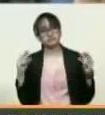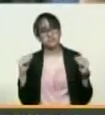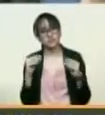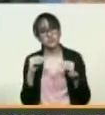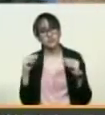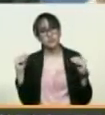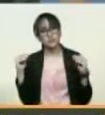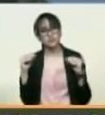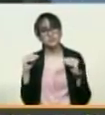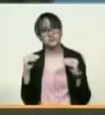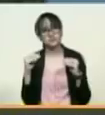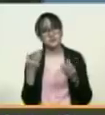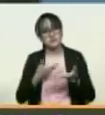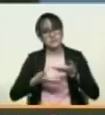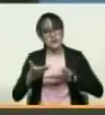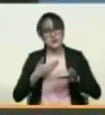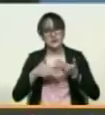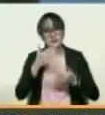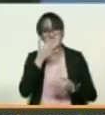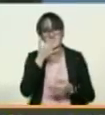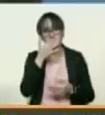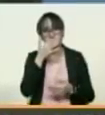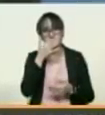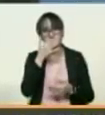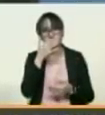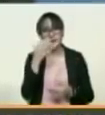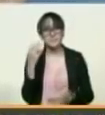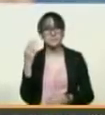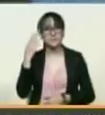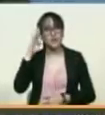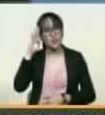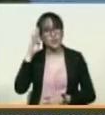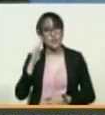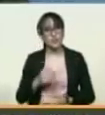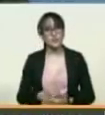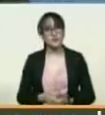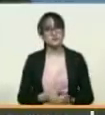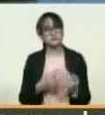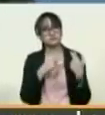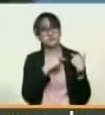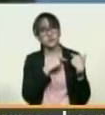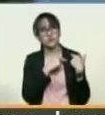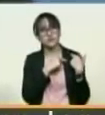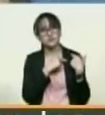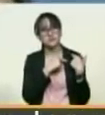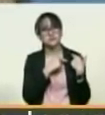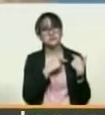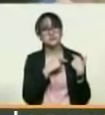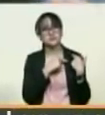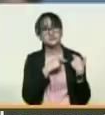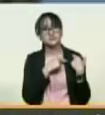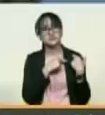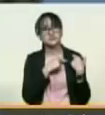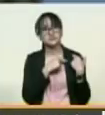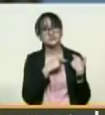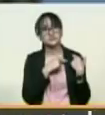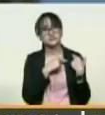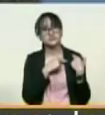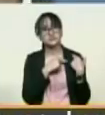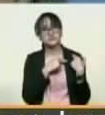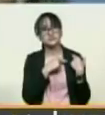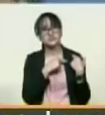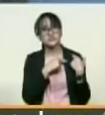y las negociaciones en La Habana, le correspondió la labor fundamental, por supuesto, a las